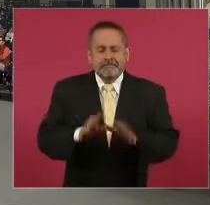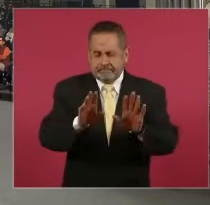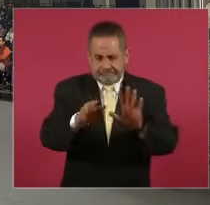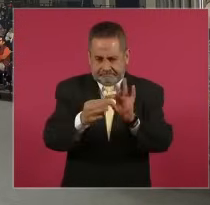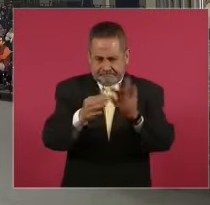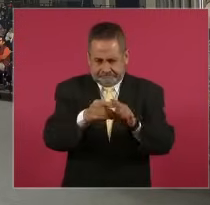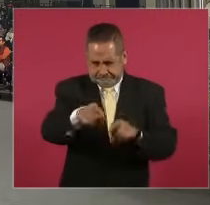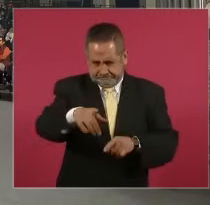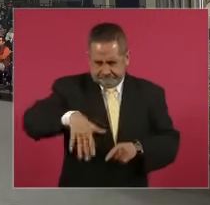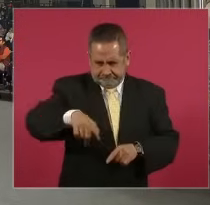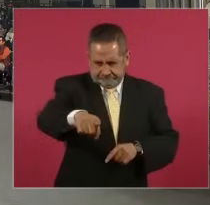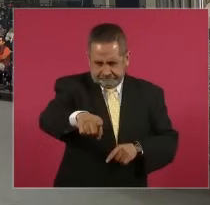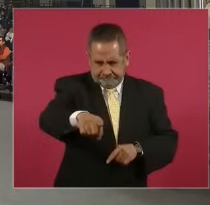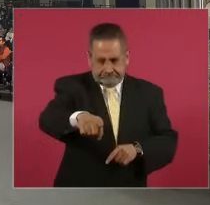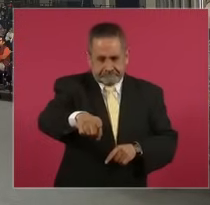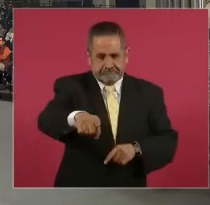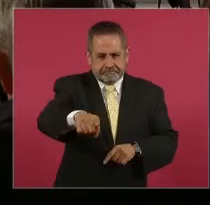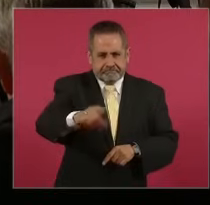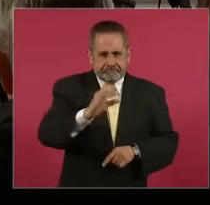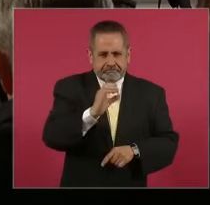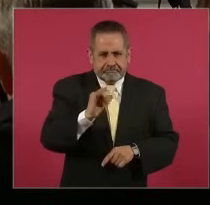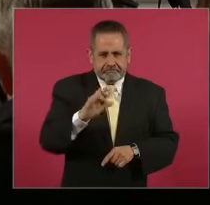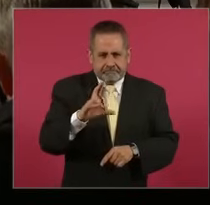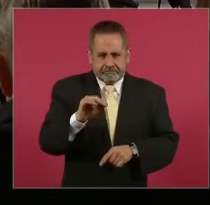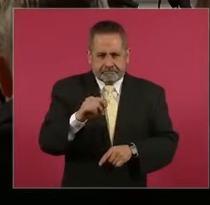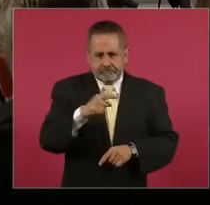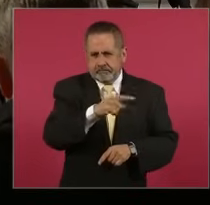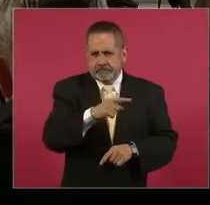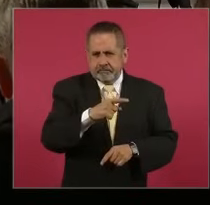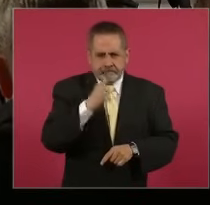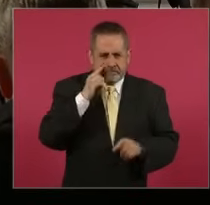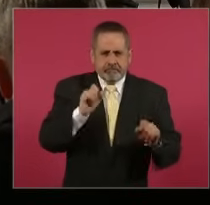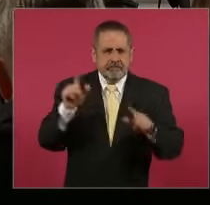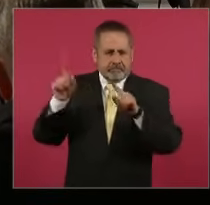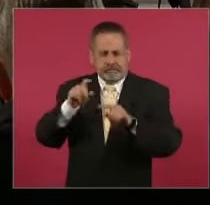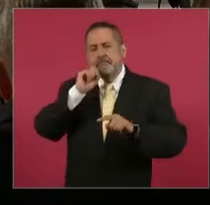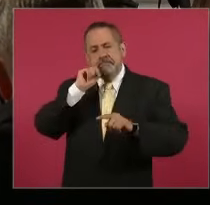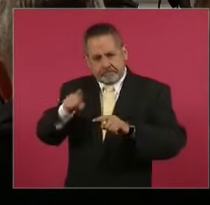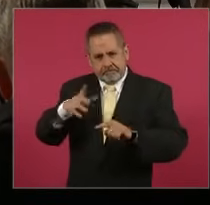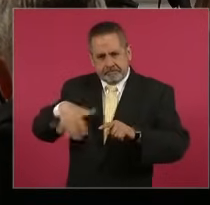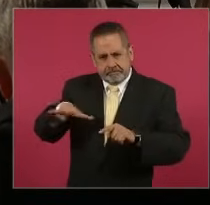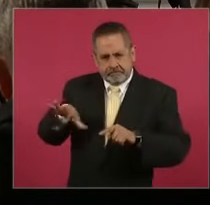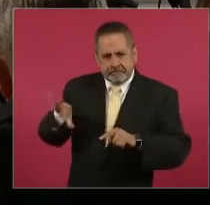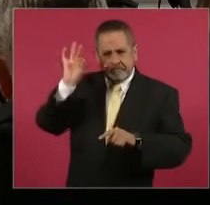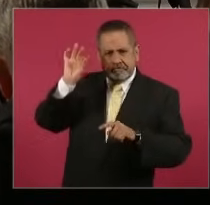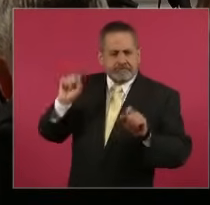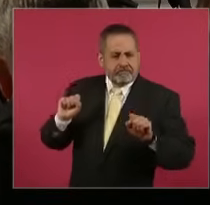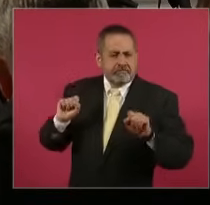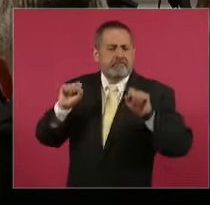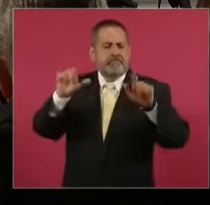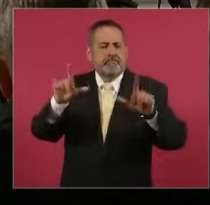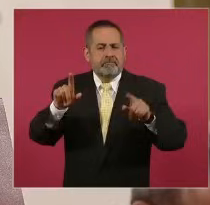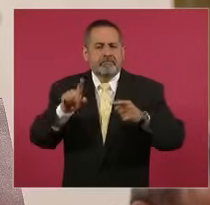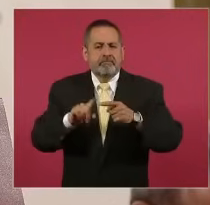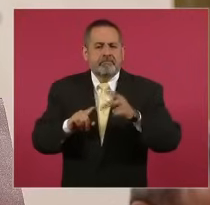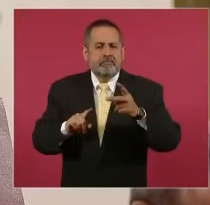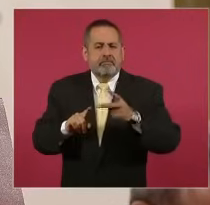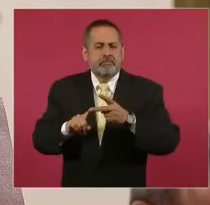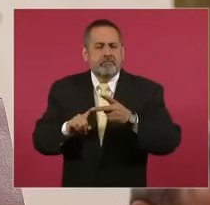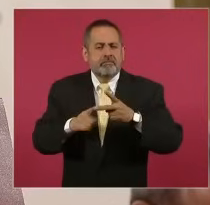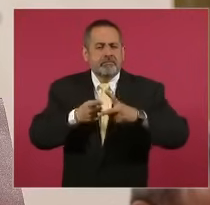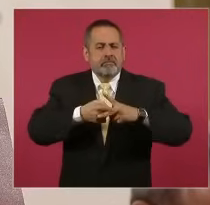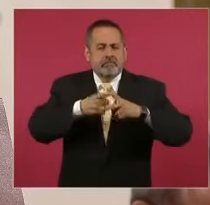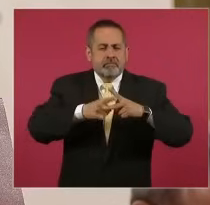independientemente de lo de Ciro, ¿por qué no buscas? Hay una